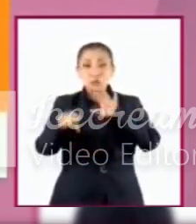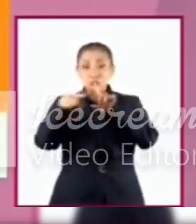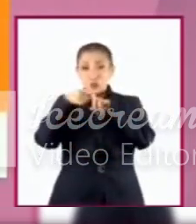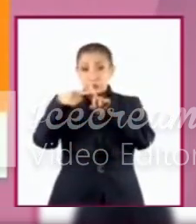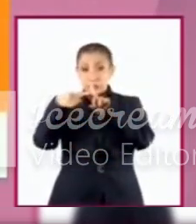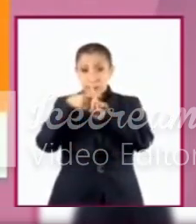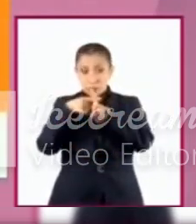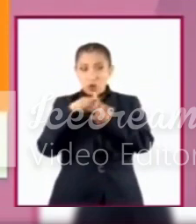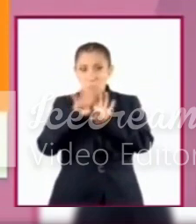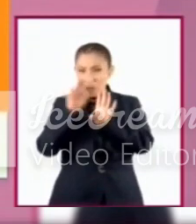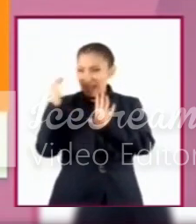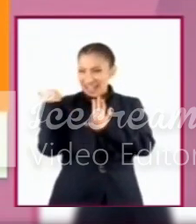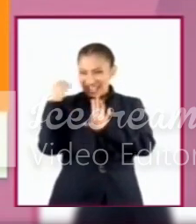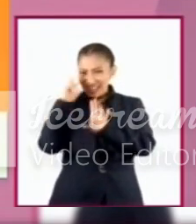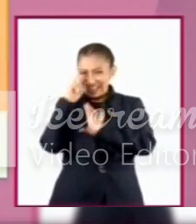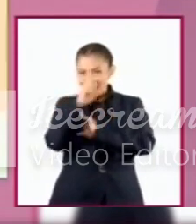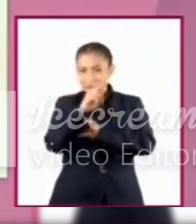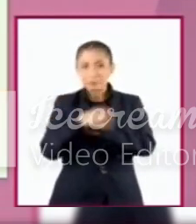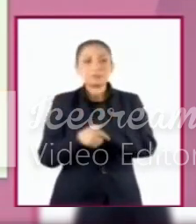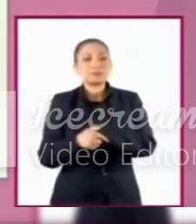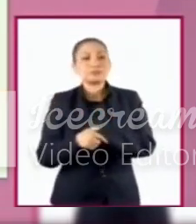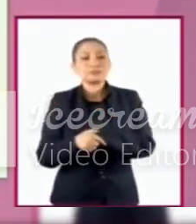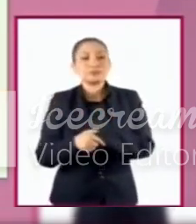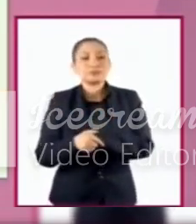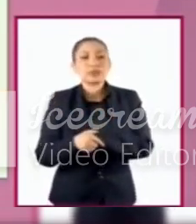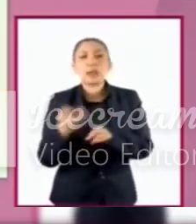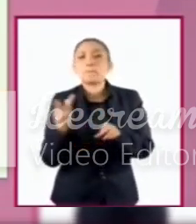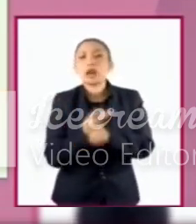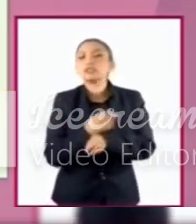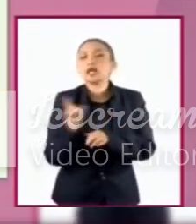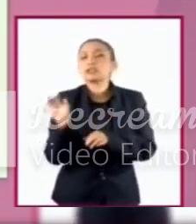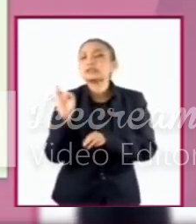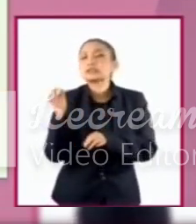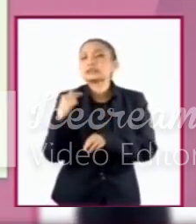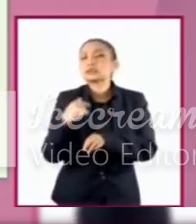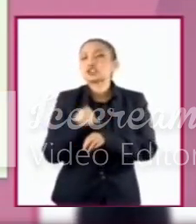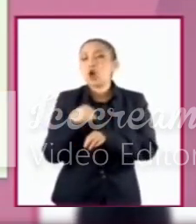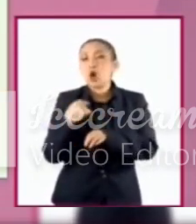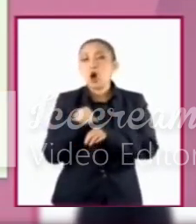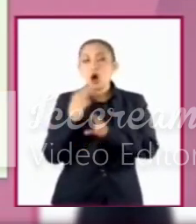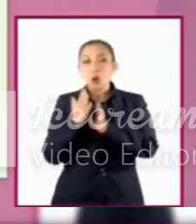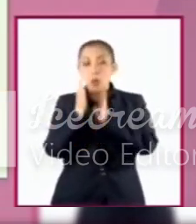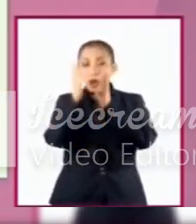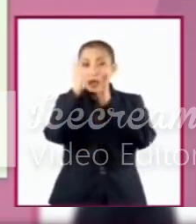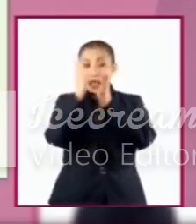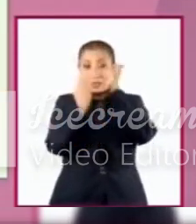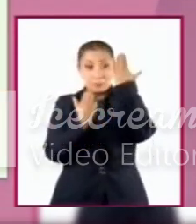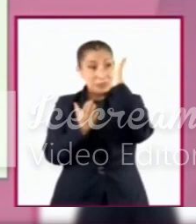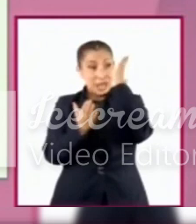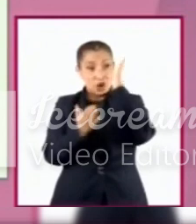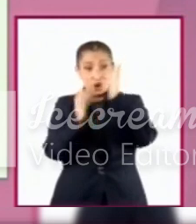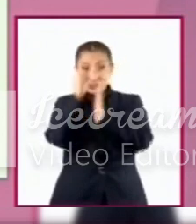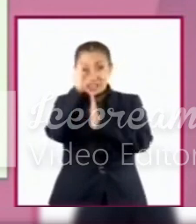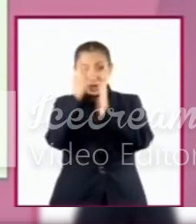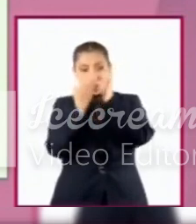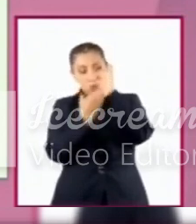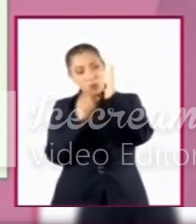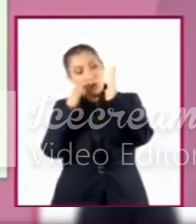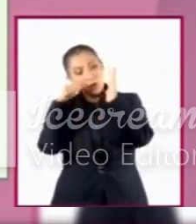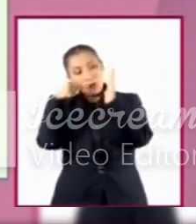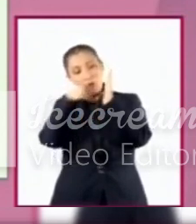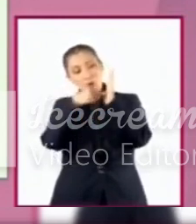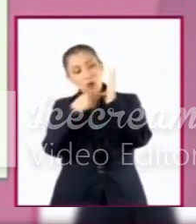positivos, como la que acabamos de revisar. ¿Qué pasa si colocamos un espejo a la altura del cero?